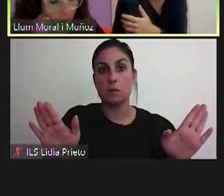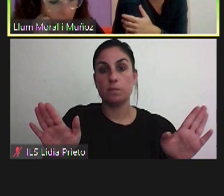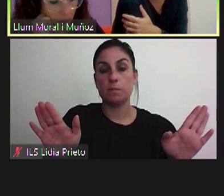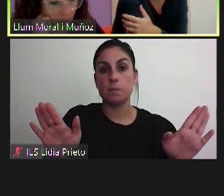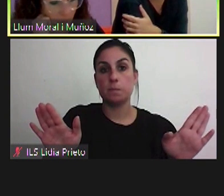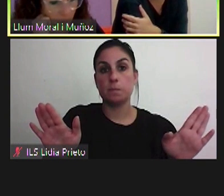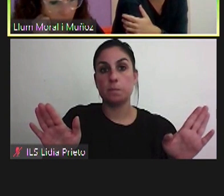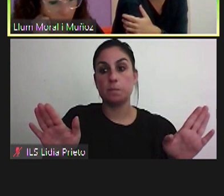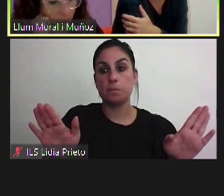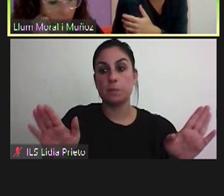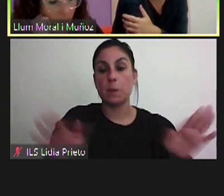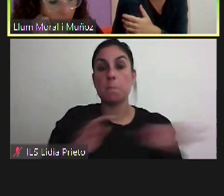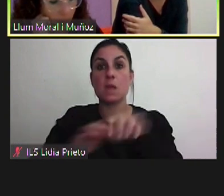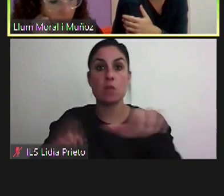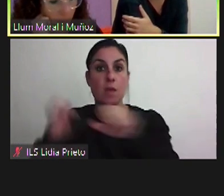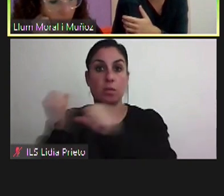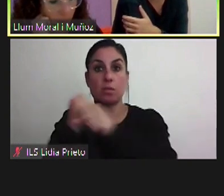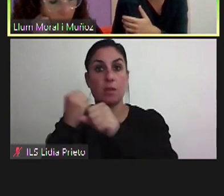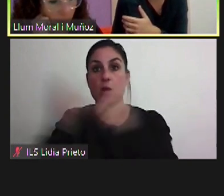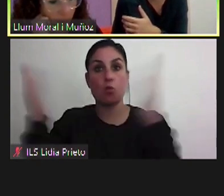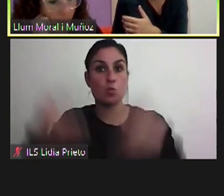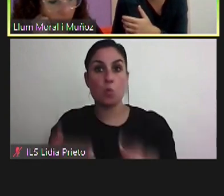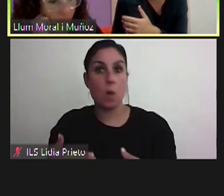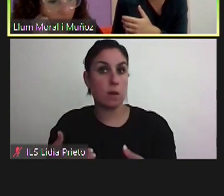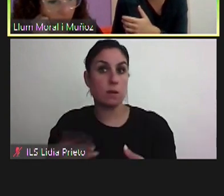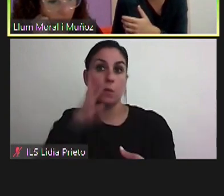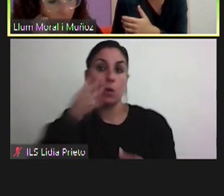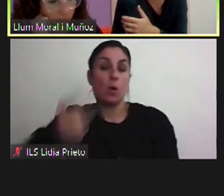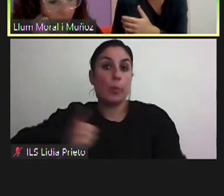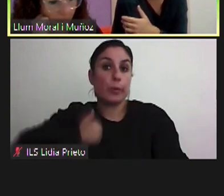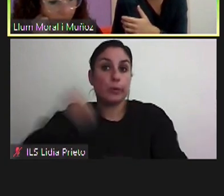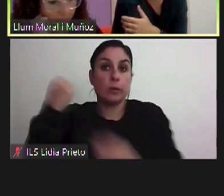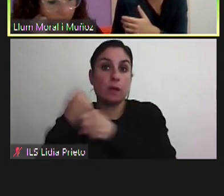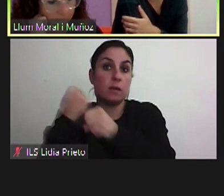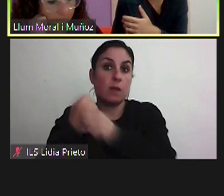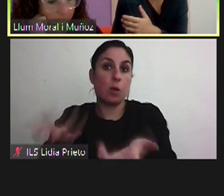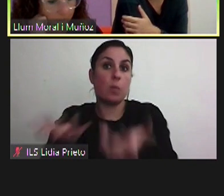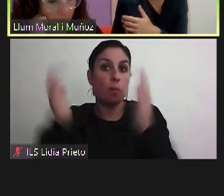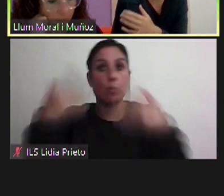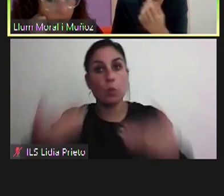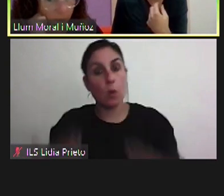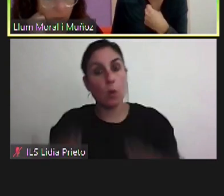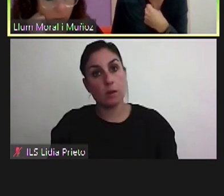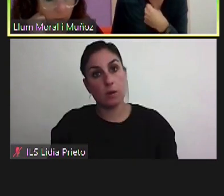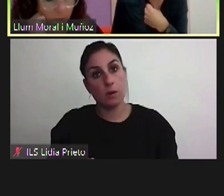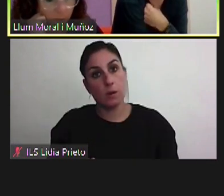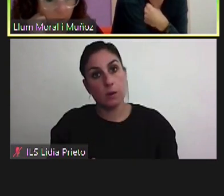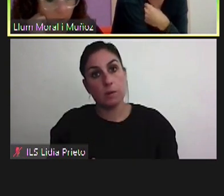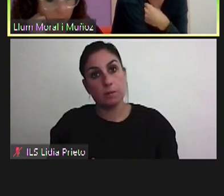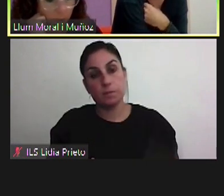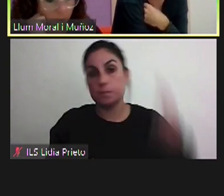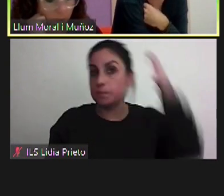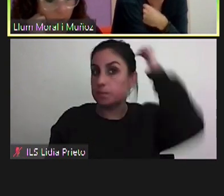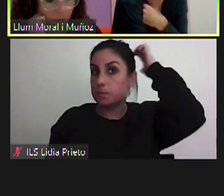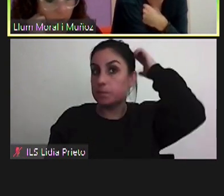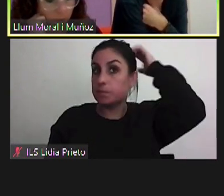estaban activos laboralmente porque no tienen oportunidades realmente laborales. Y eso sí que eso no tiene que ver con